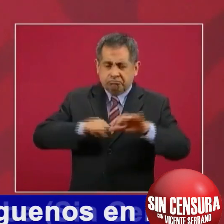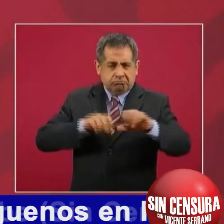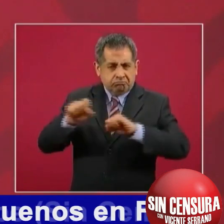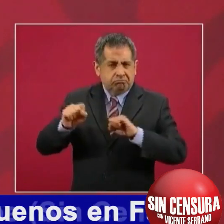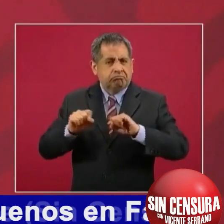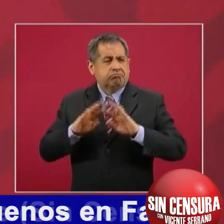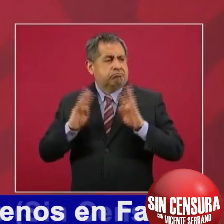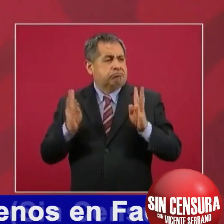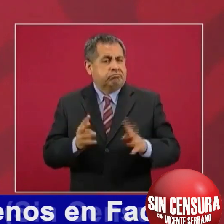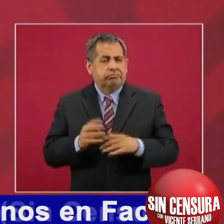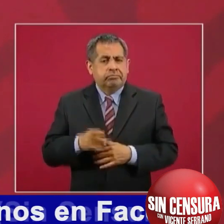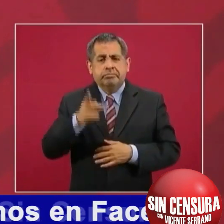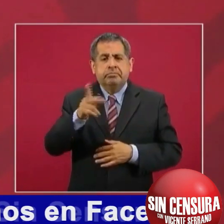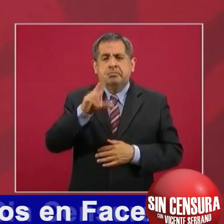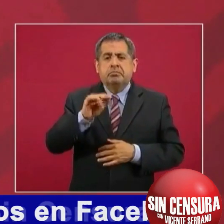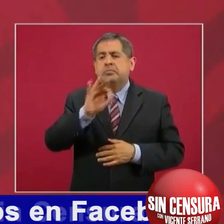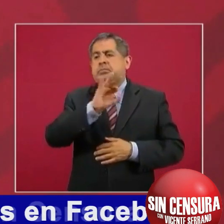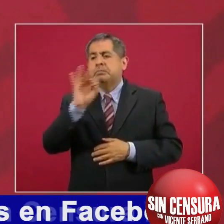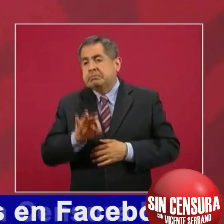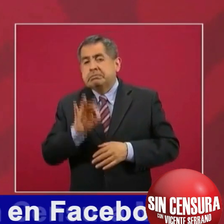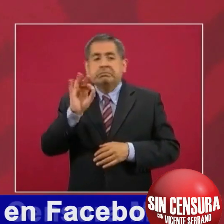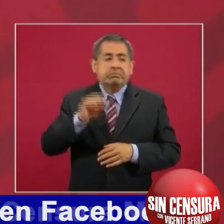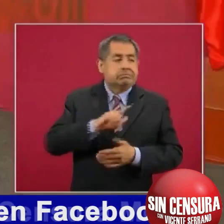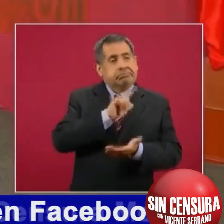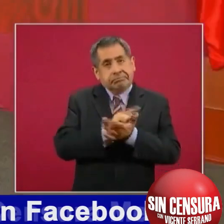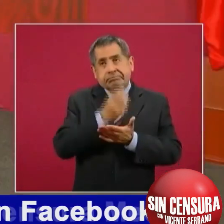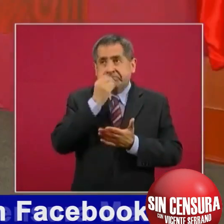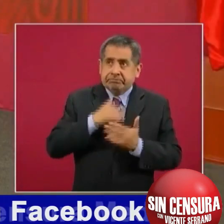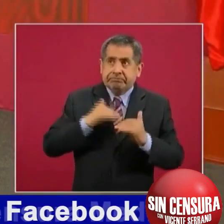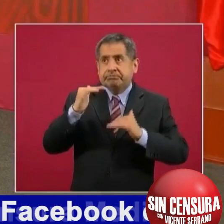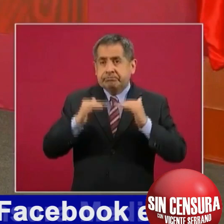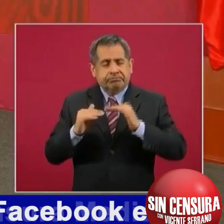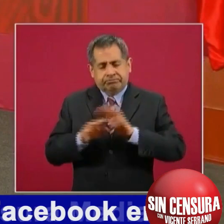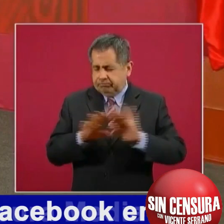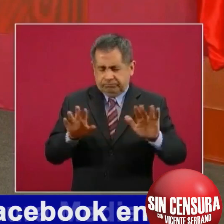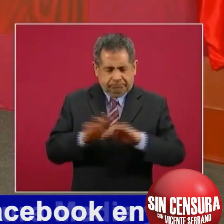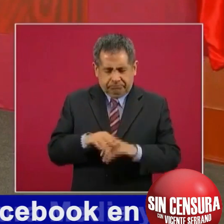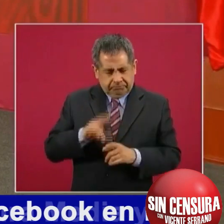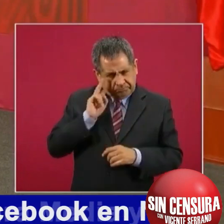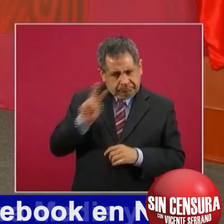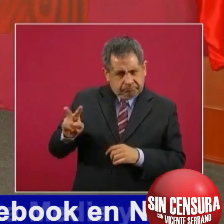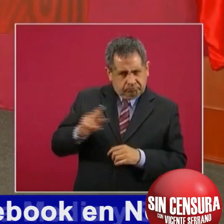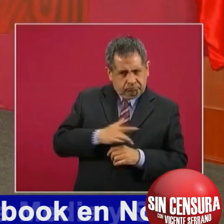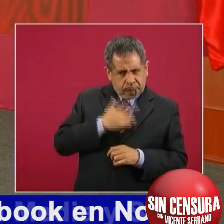pero no es un asunto de cuota, es que hay